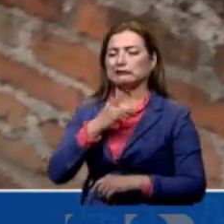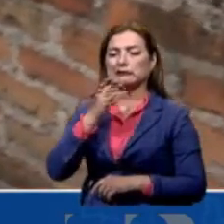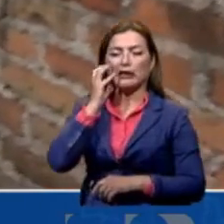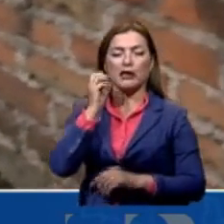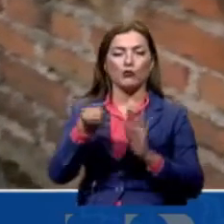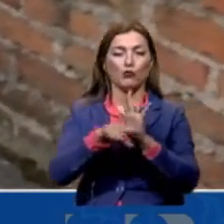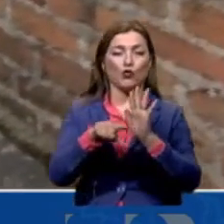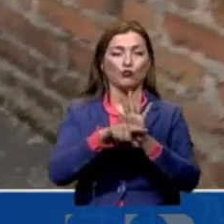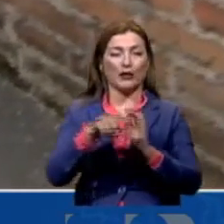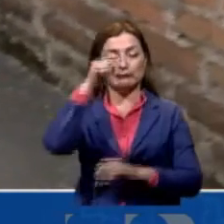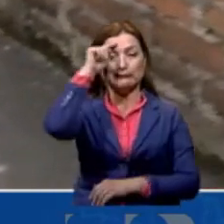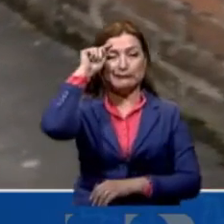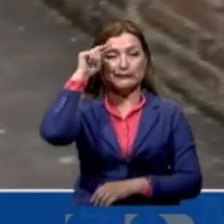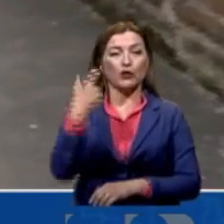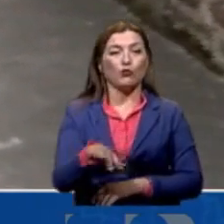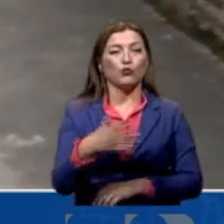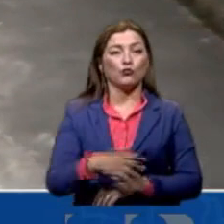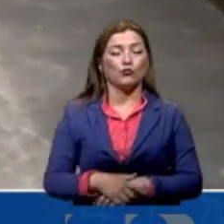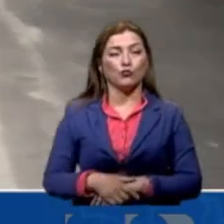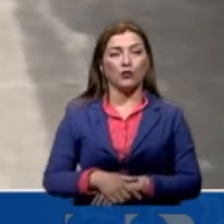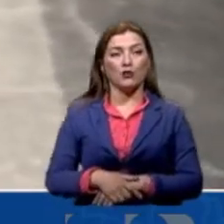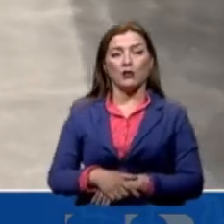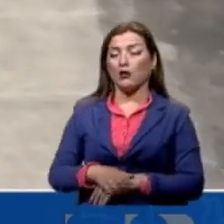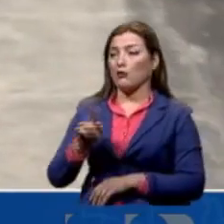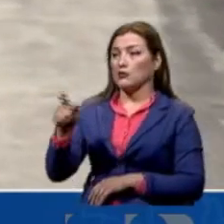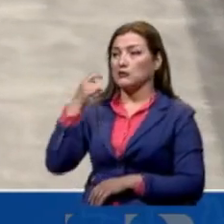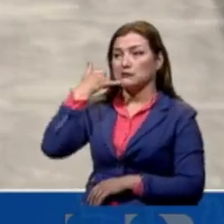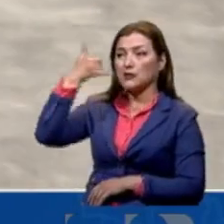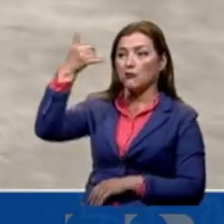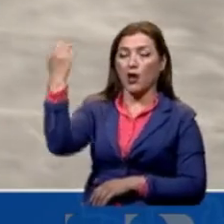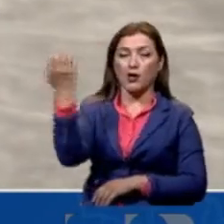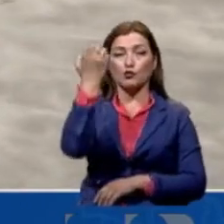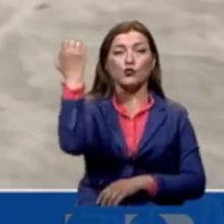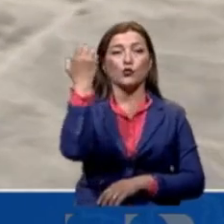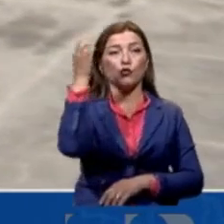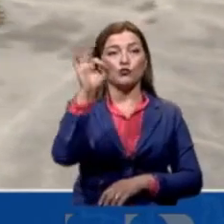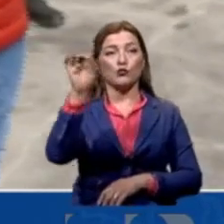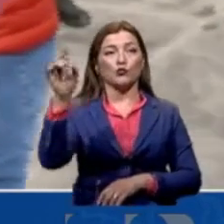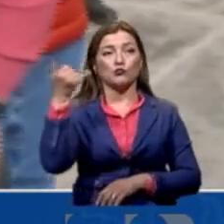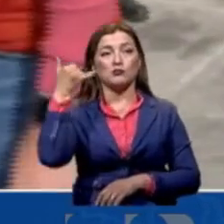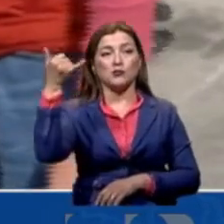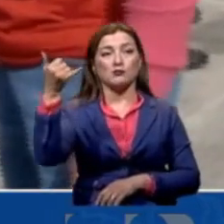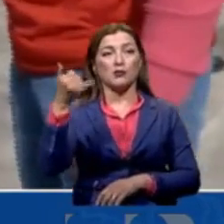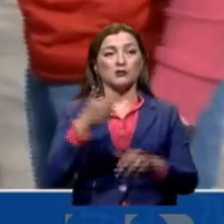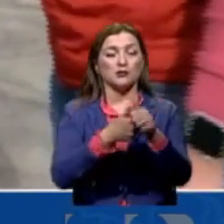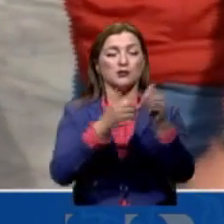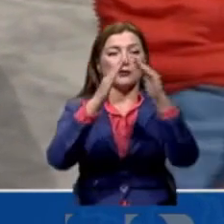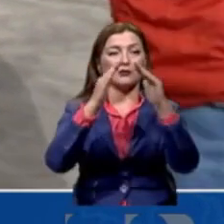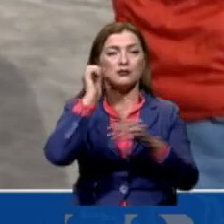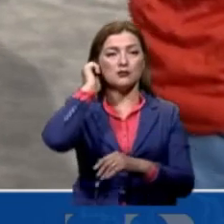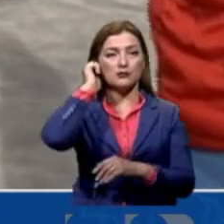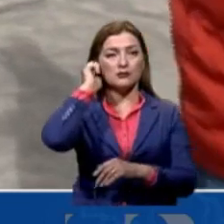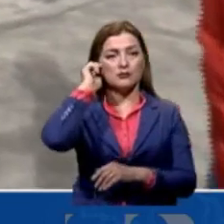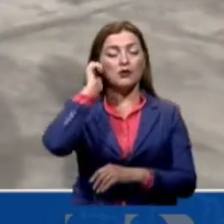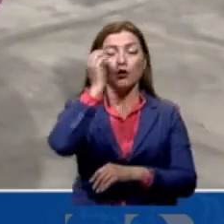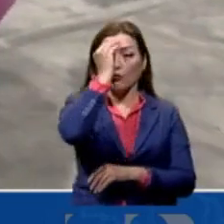este incendio ayer. Cuéntenos un poco, entiendo que usted fue la que llamó al EQ911 pues para reportar este incendio que estaba muy cerquita de su vivienda.